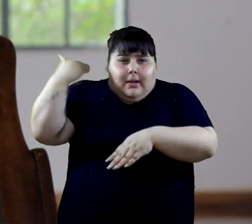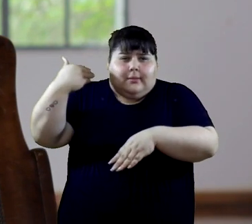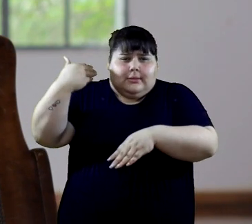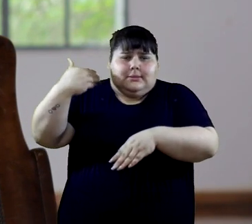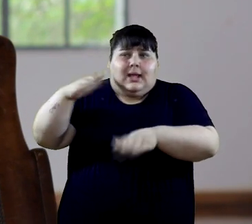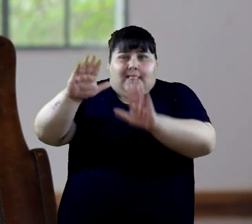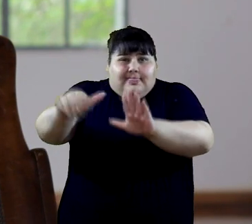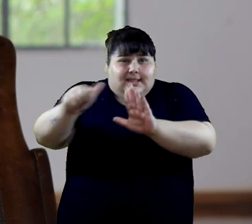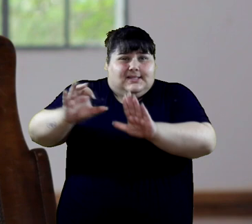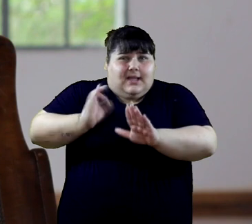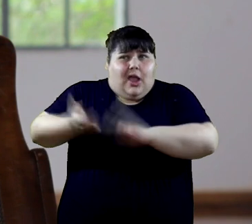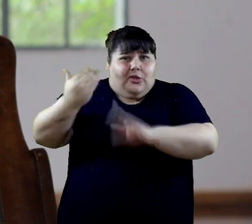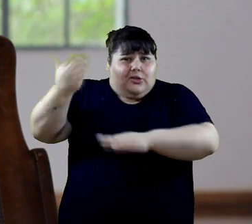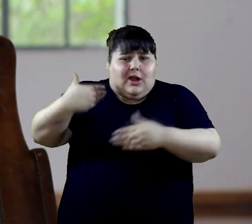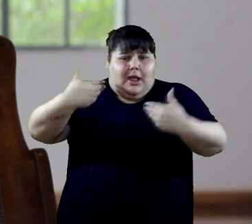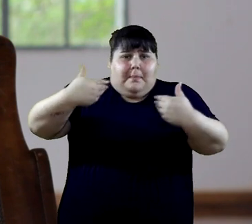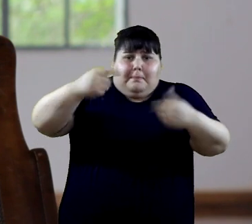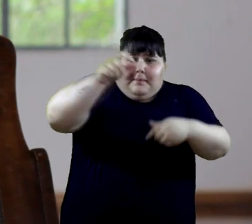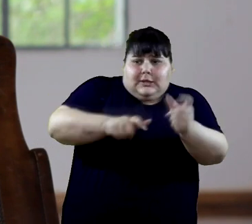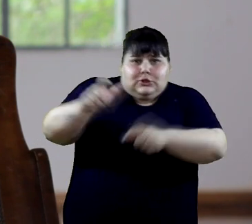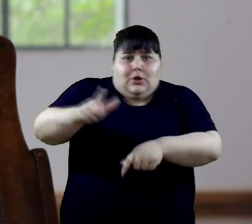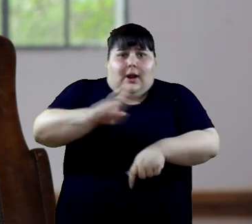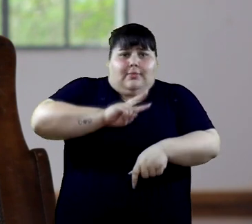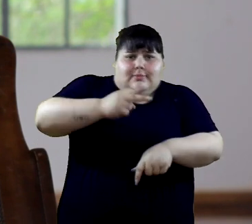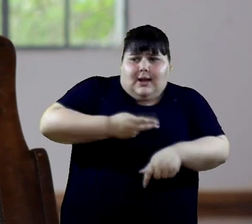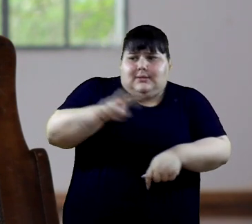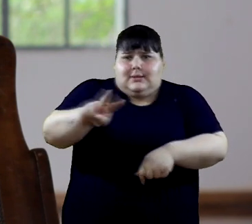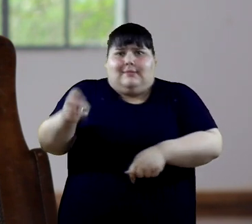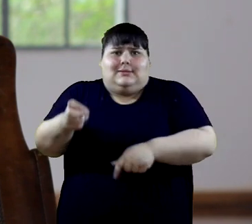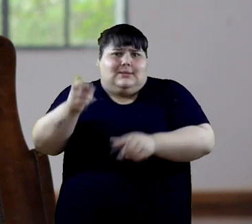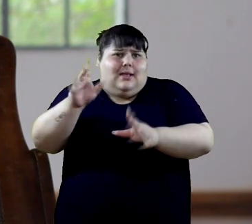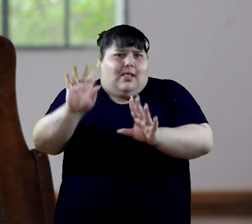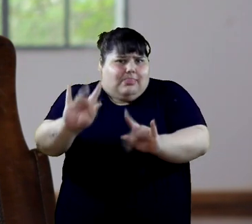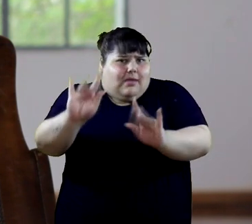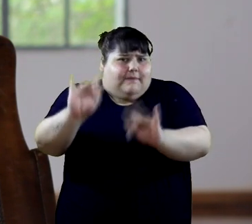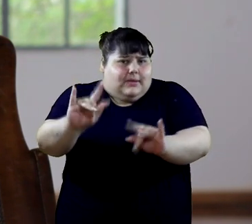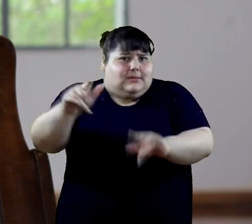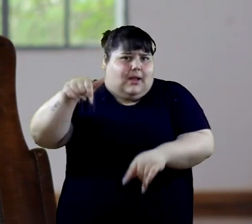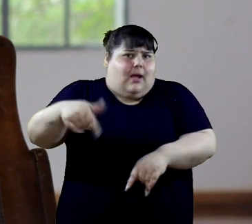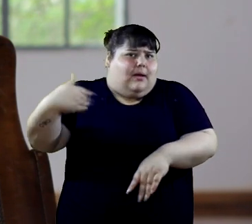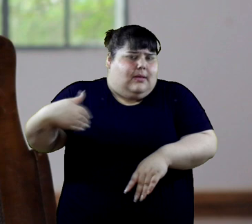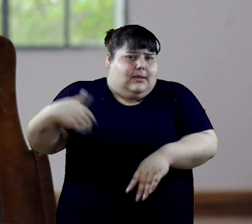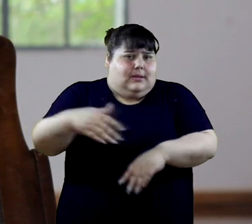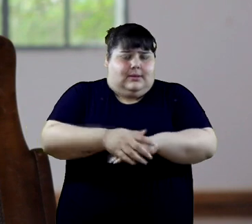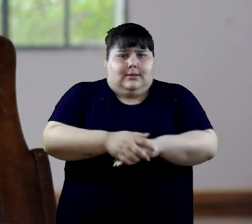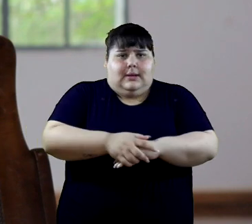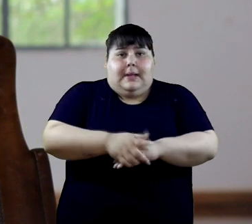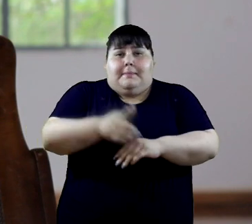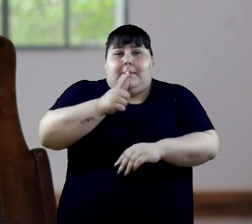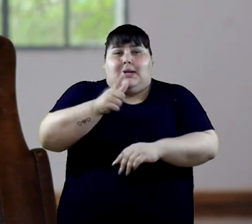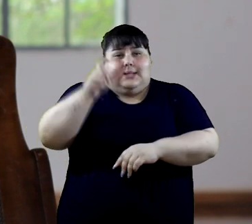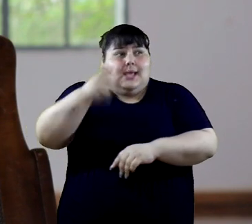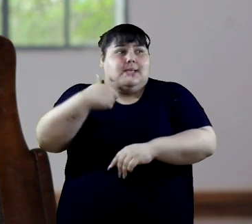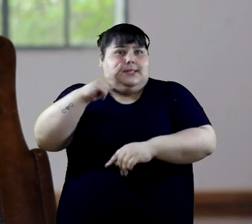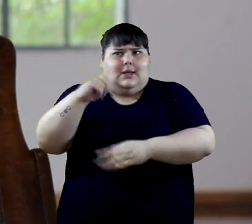difícil ser trans, travesti, hace 16 años en este país. Y hoy para mí es una bandera, es una